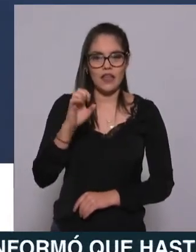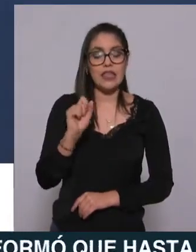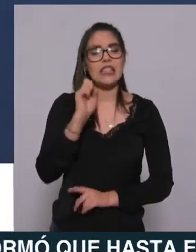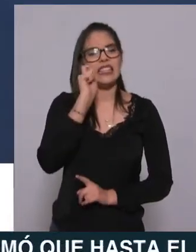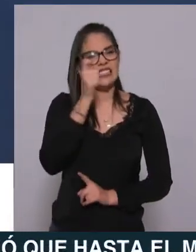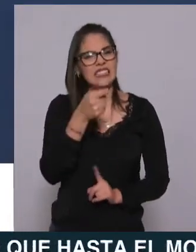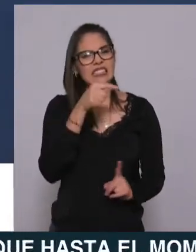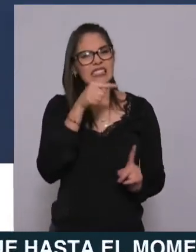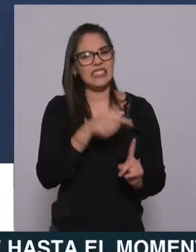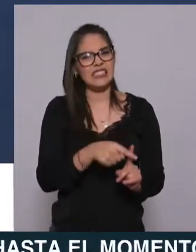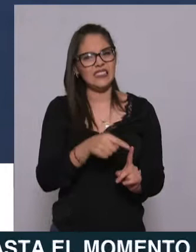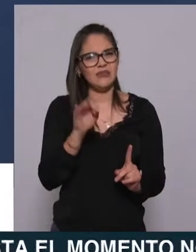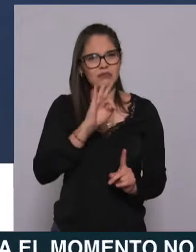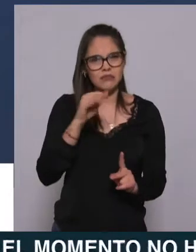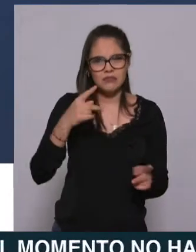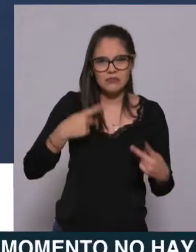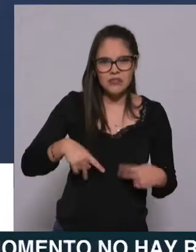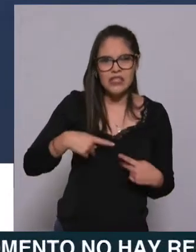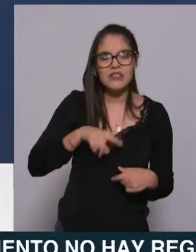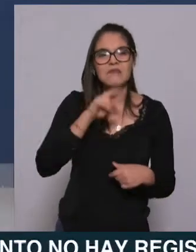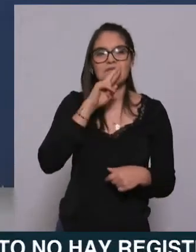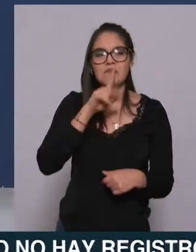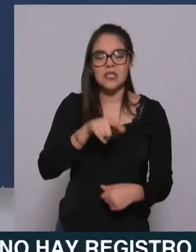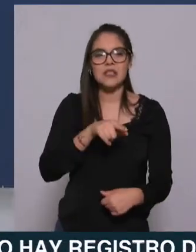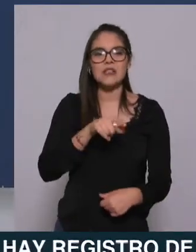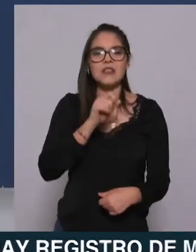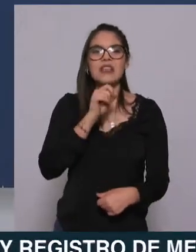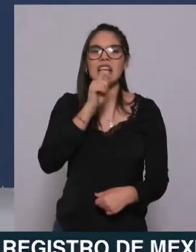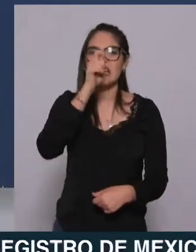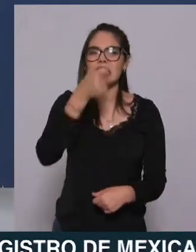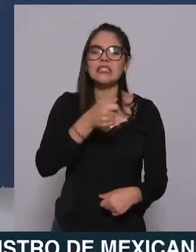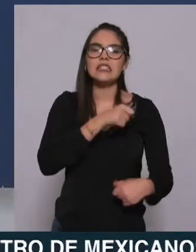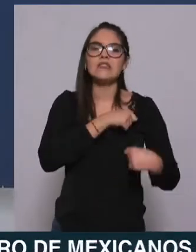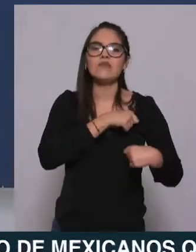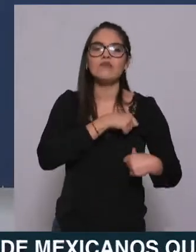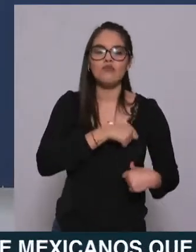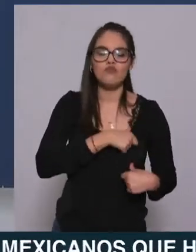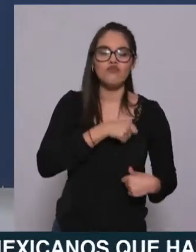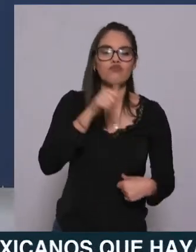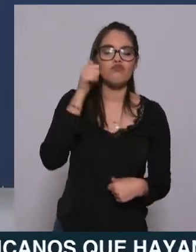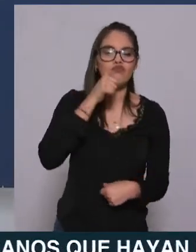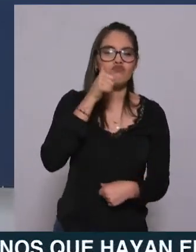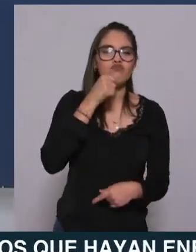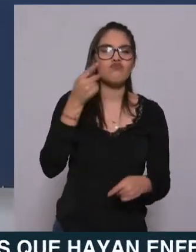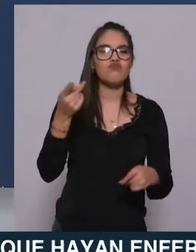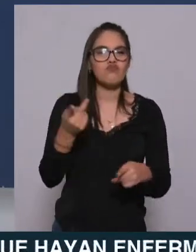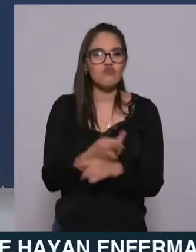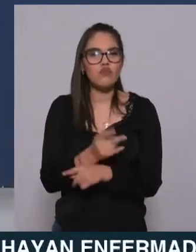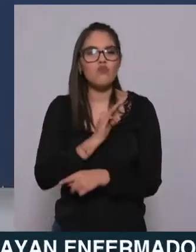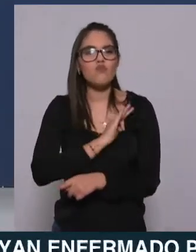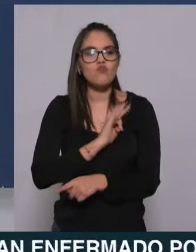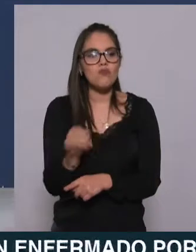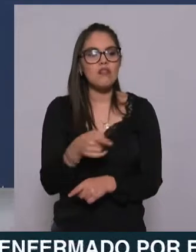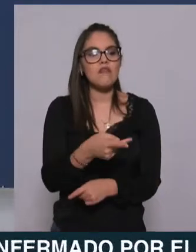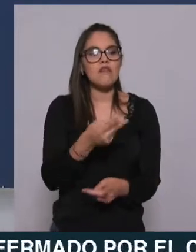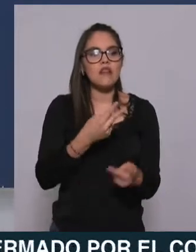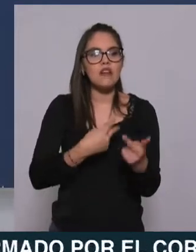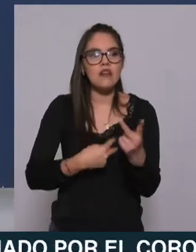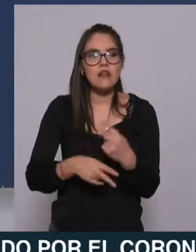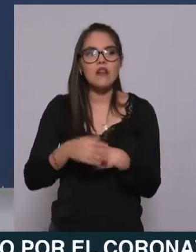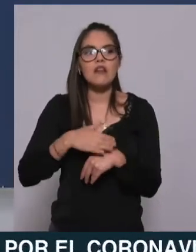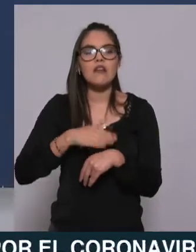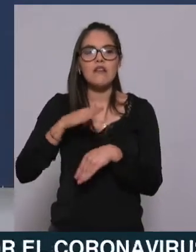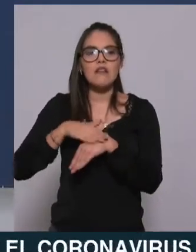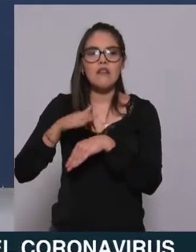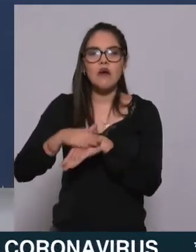personaje oscuro, el encargado ni más ni menos de lo que pueden considerarse las operaciones sensibles de